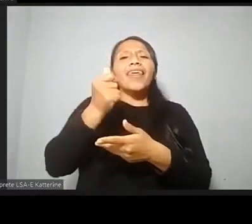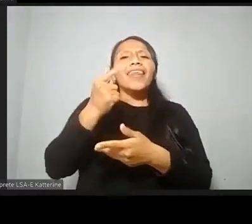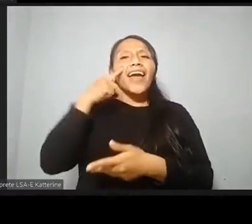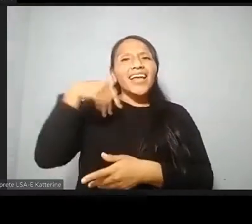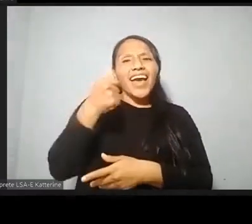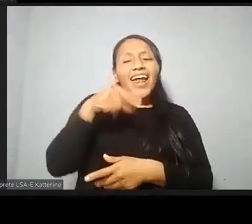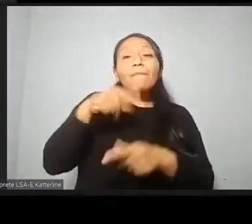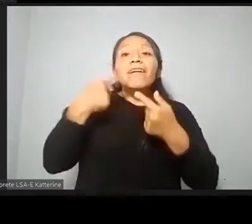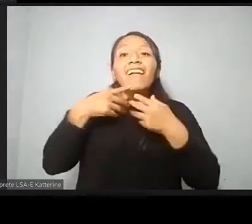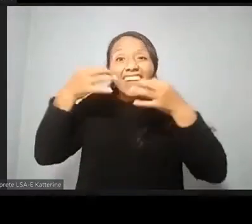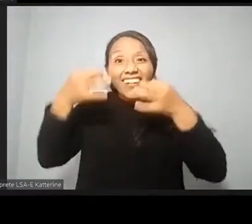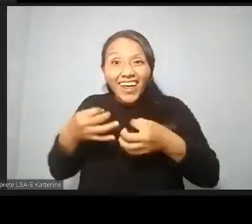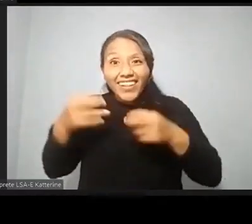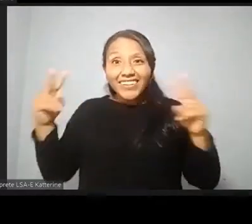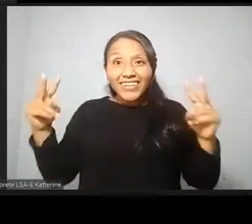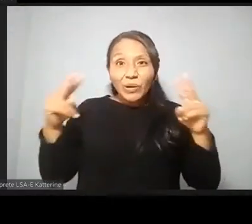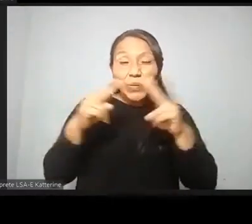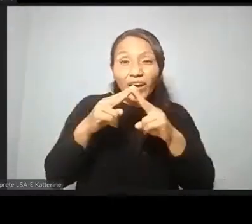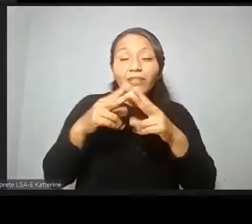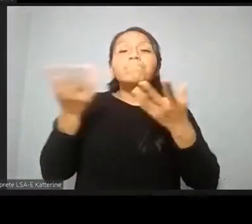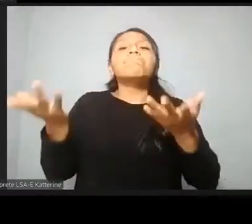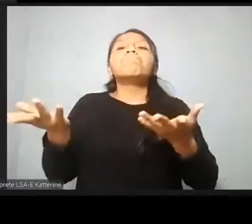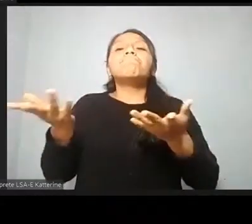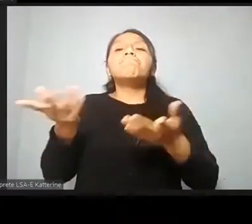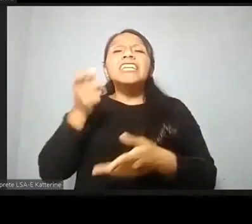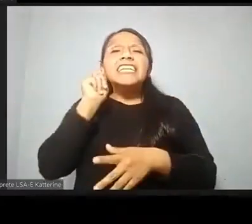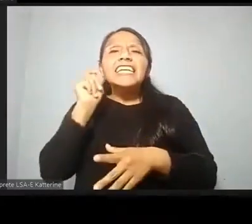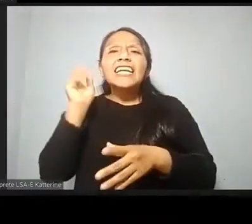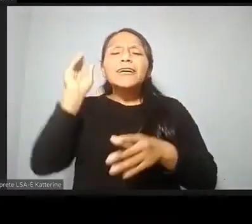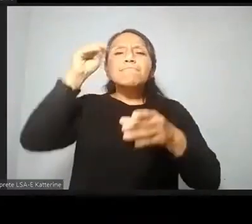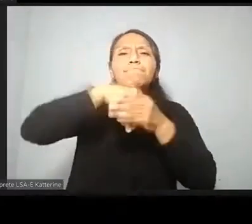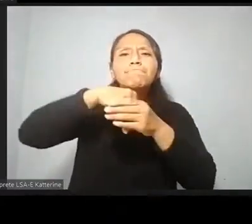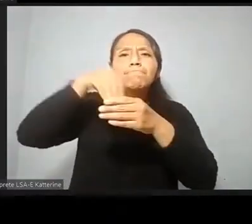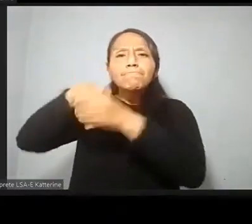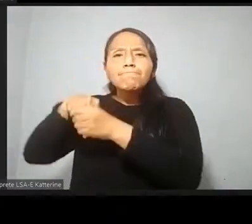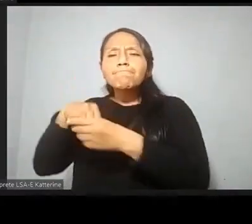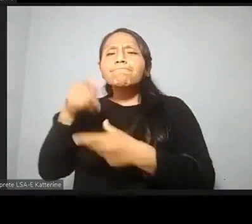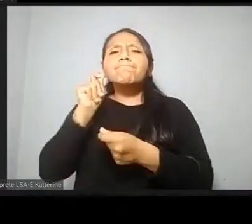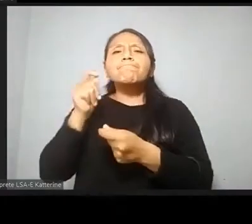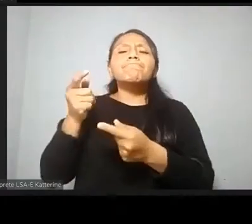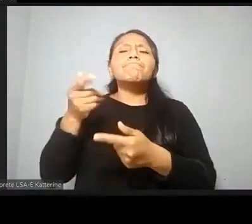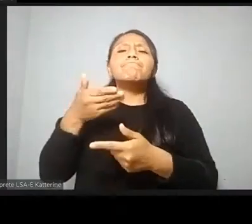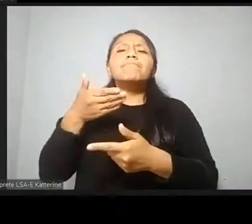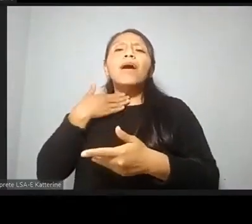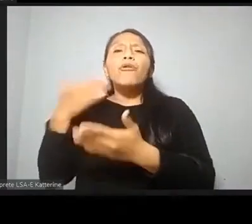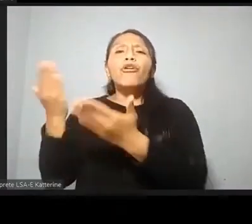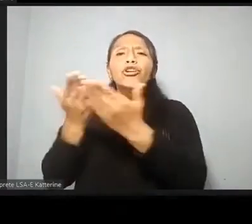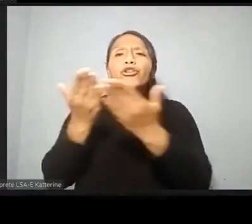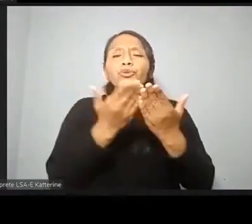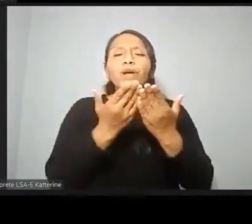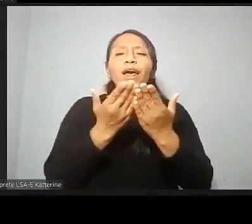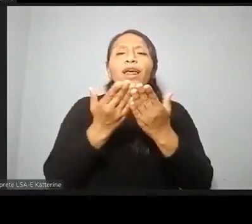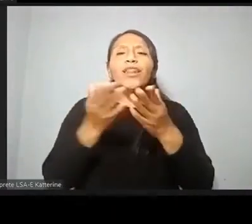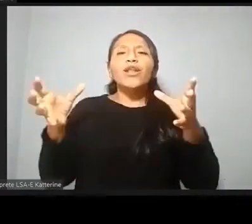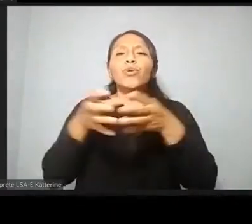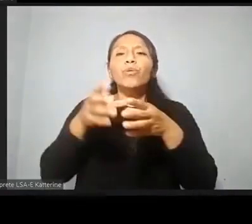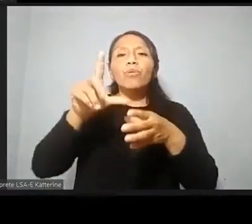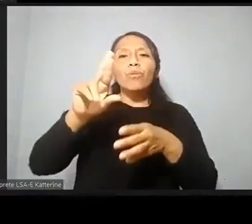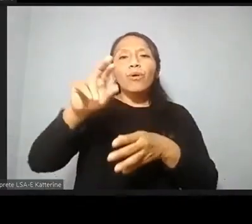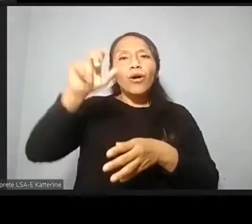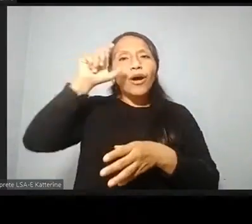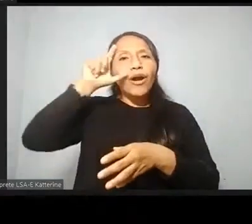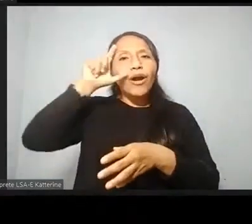Este encuentro es para que esté presente la voz de los estudiantes de RELPI, Red de